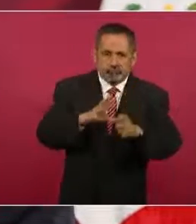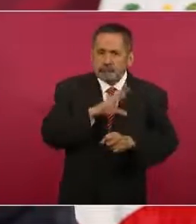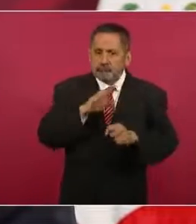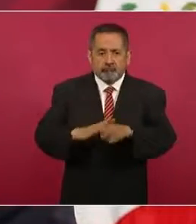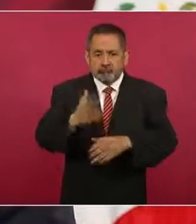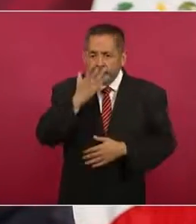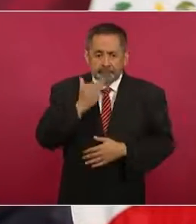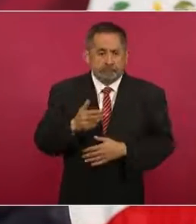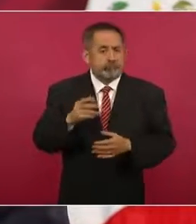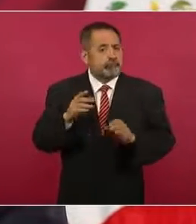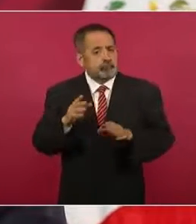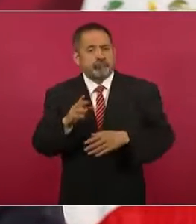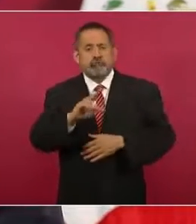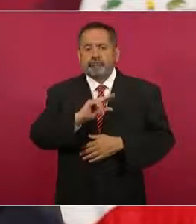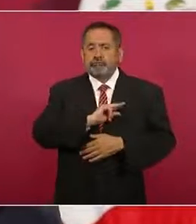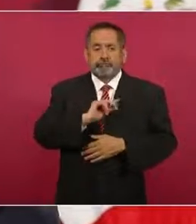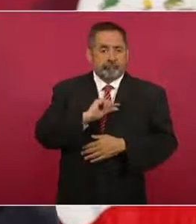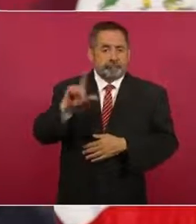de especialistas.